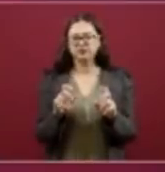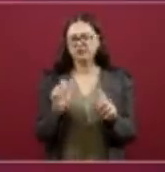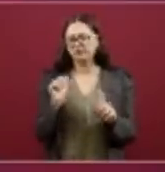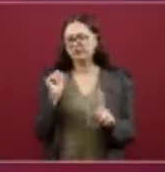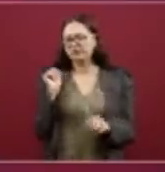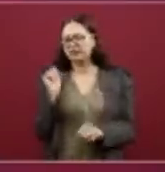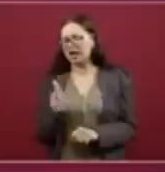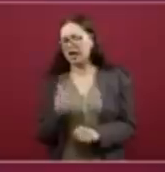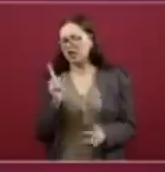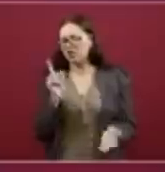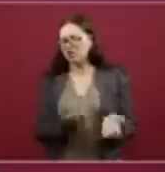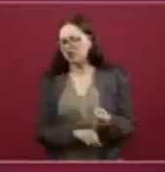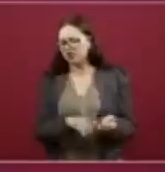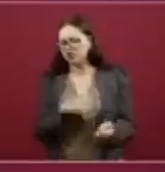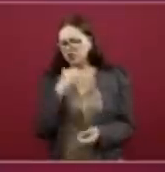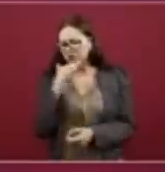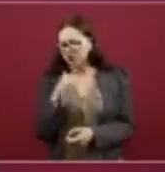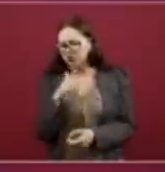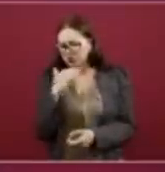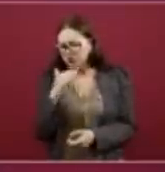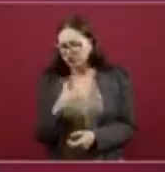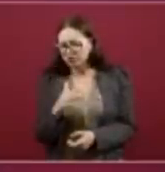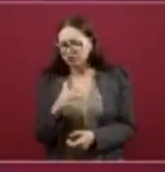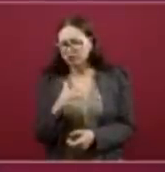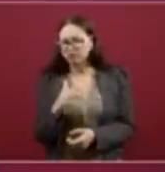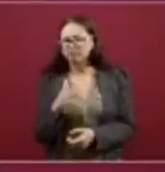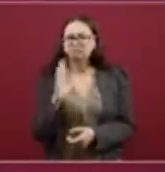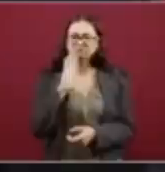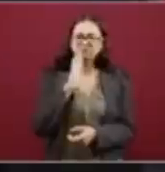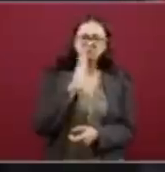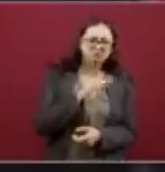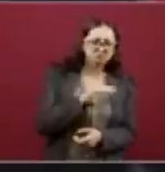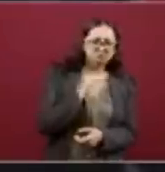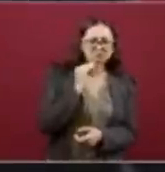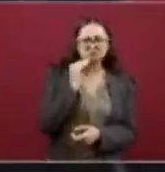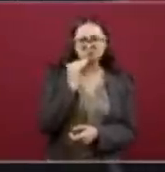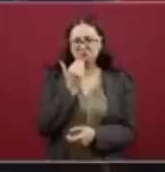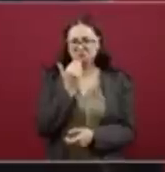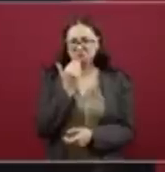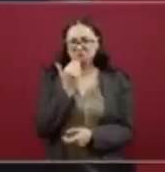indicios de corrupción, de irregularidades,